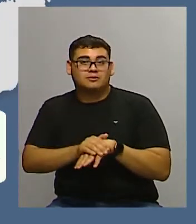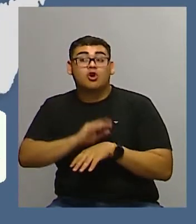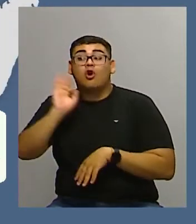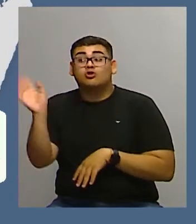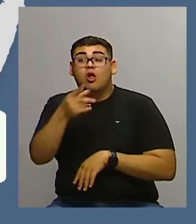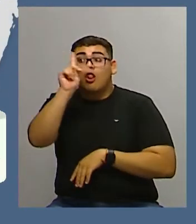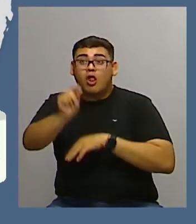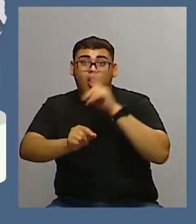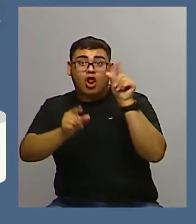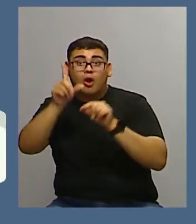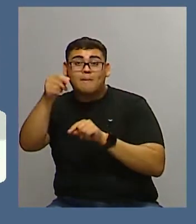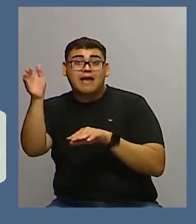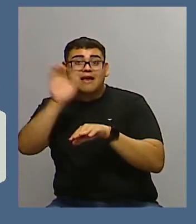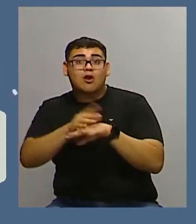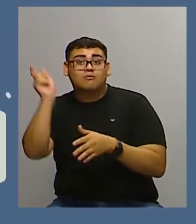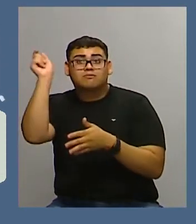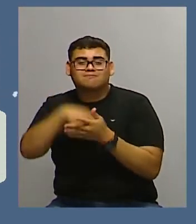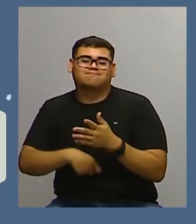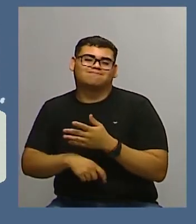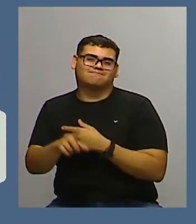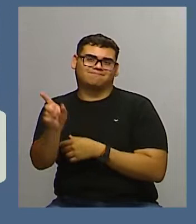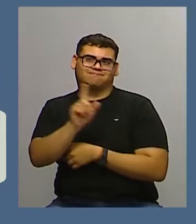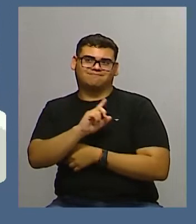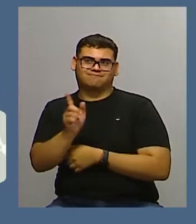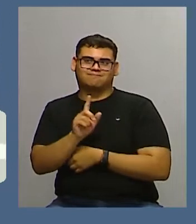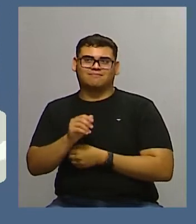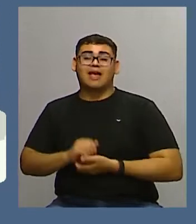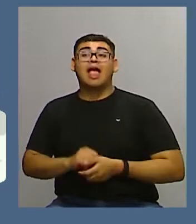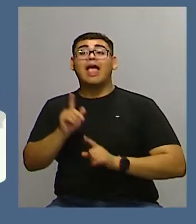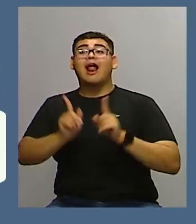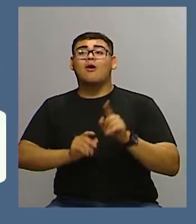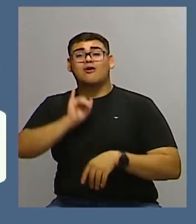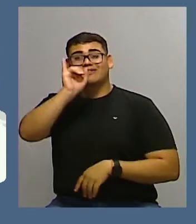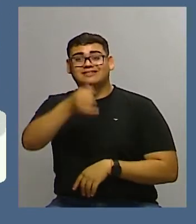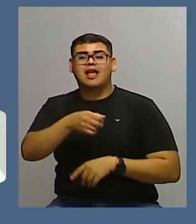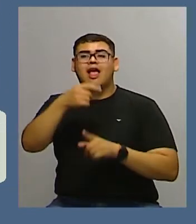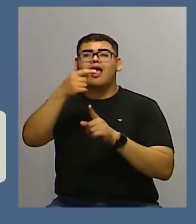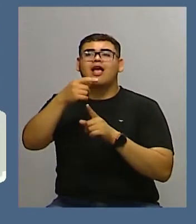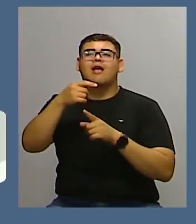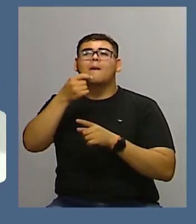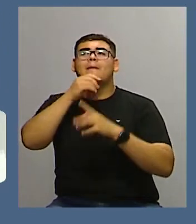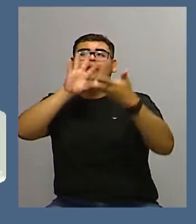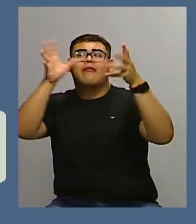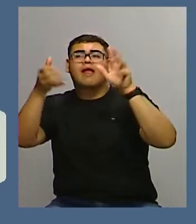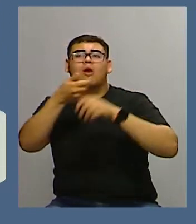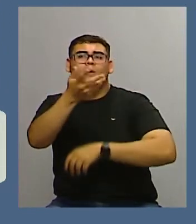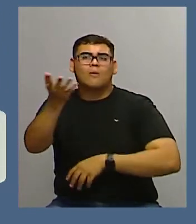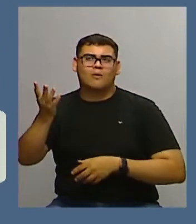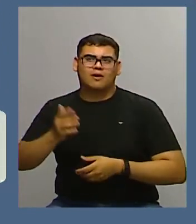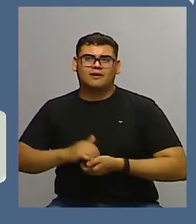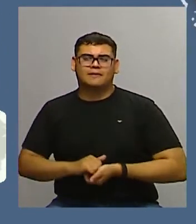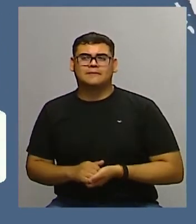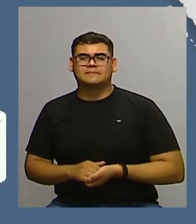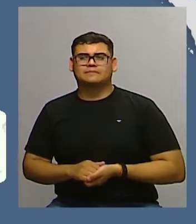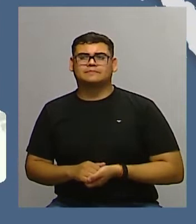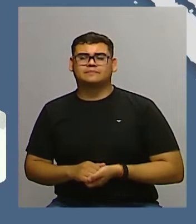compromiso de poder medir y de poder informar Claro. cómo estamos en cuanto a emisiones de gases